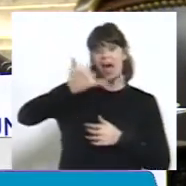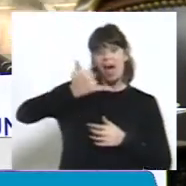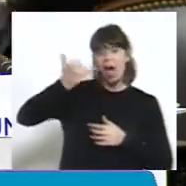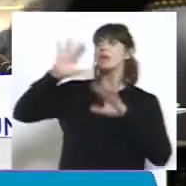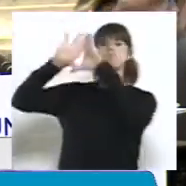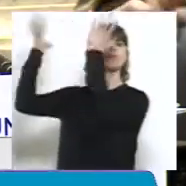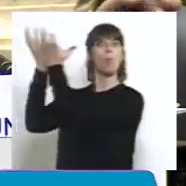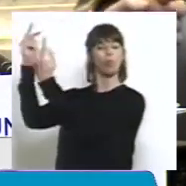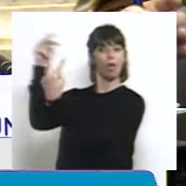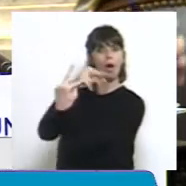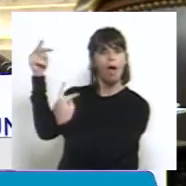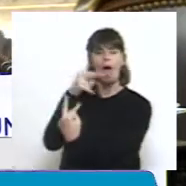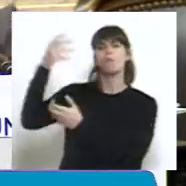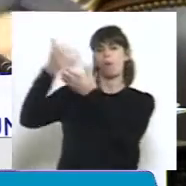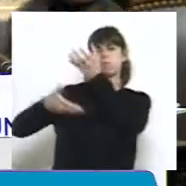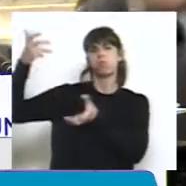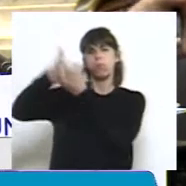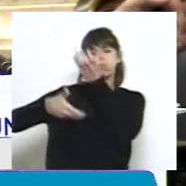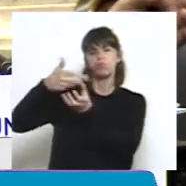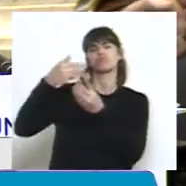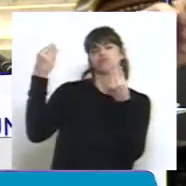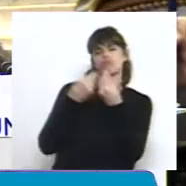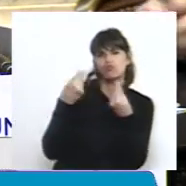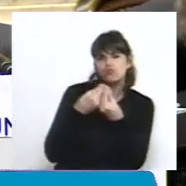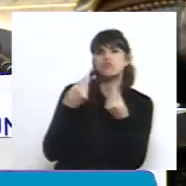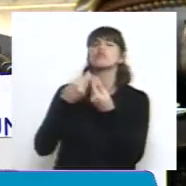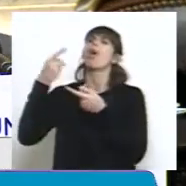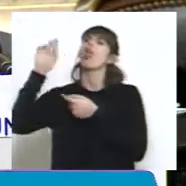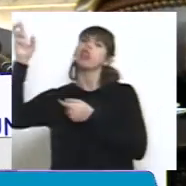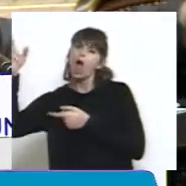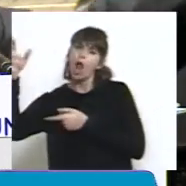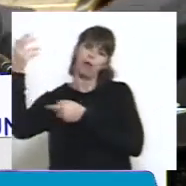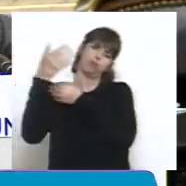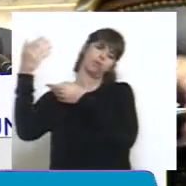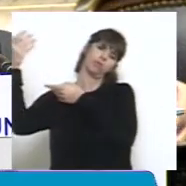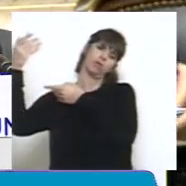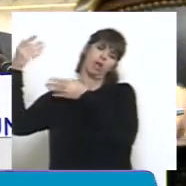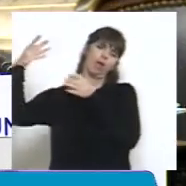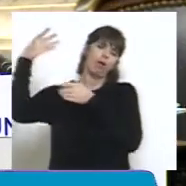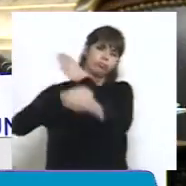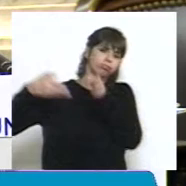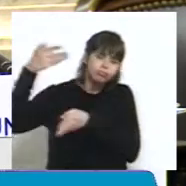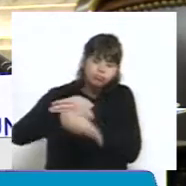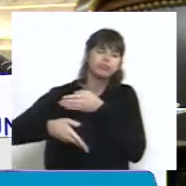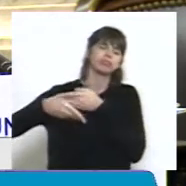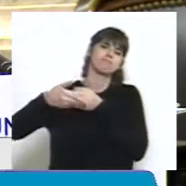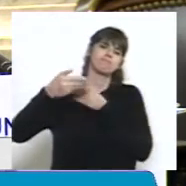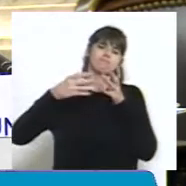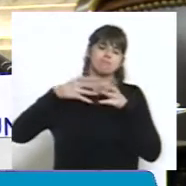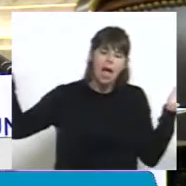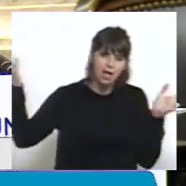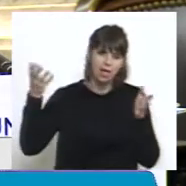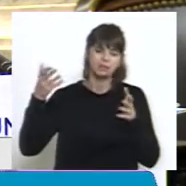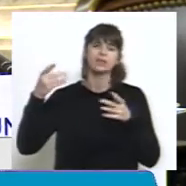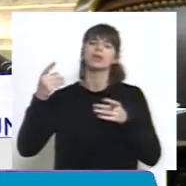dólares nos va a inundar y entonces vamos a estar el dólar va a caer en su cotización, se va a revaluar